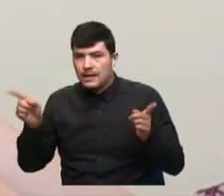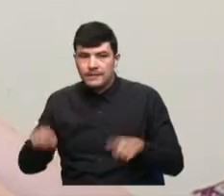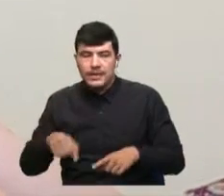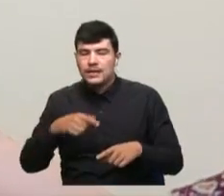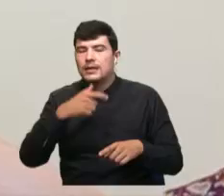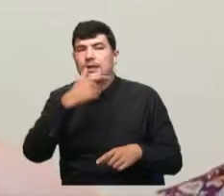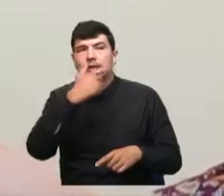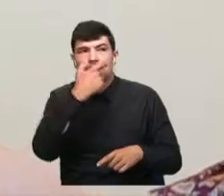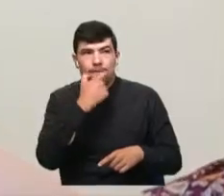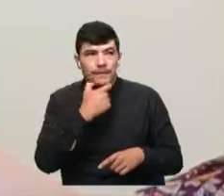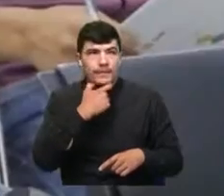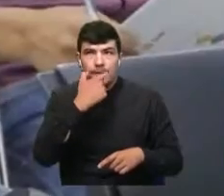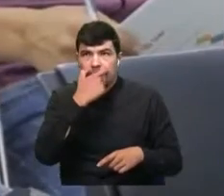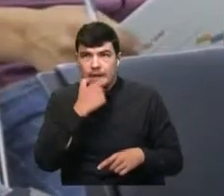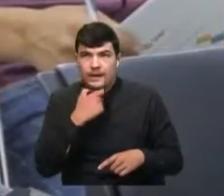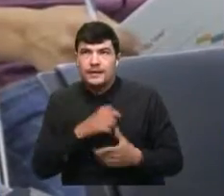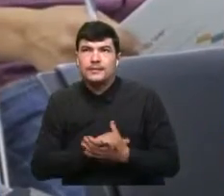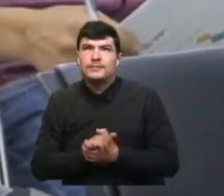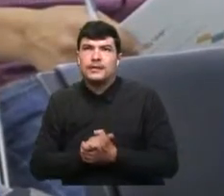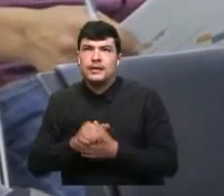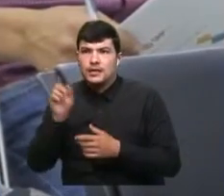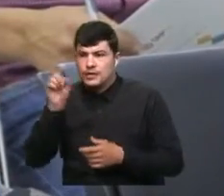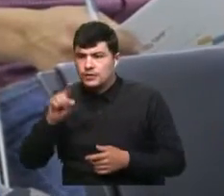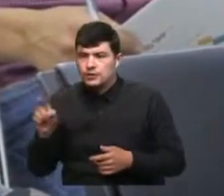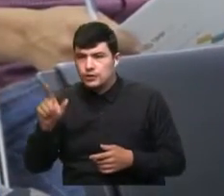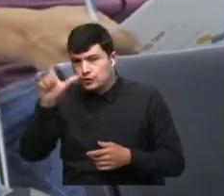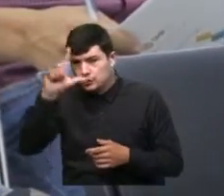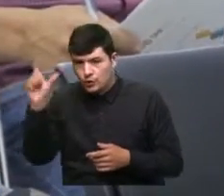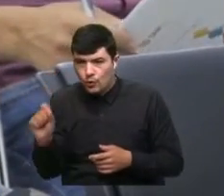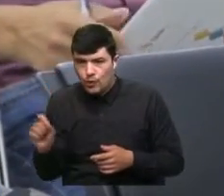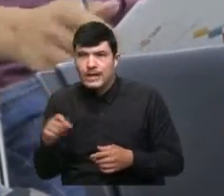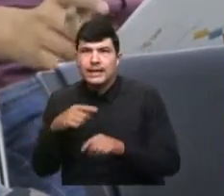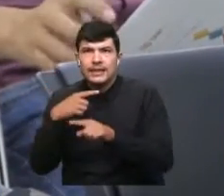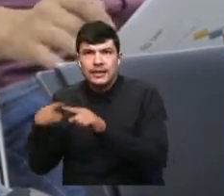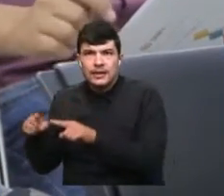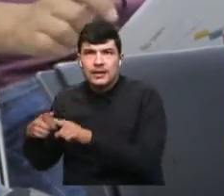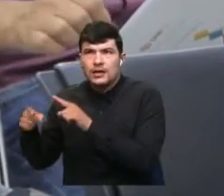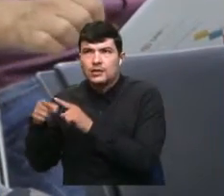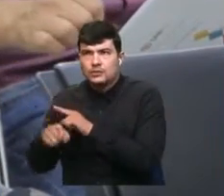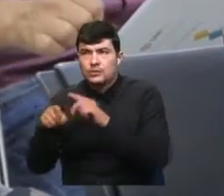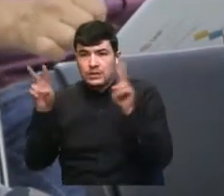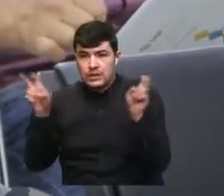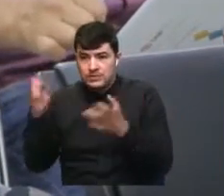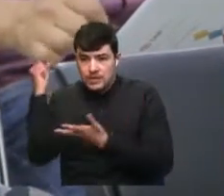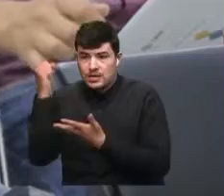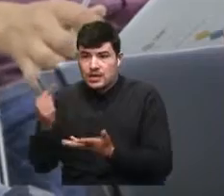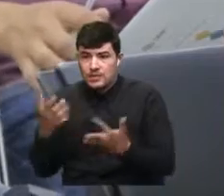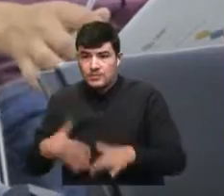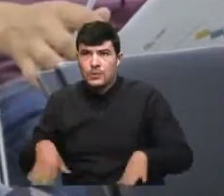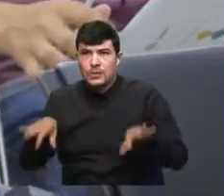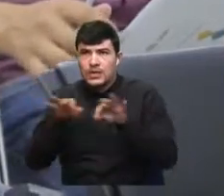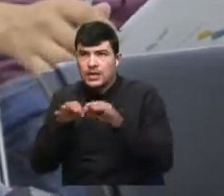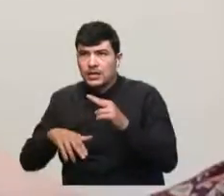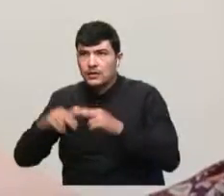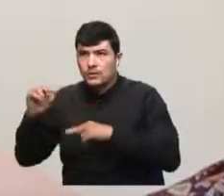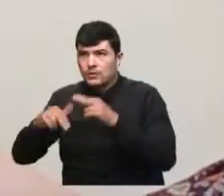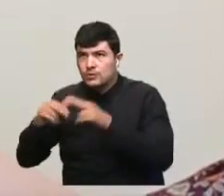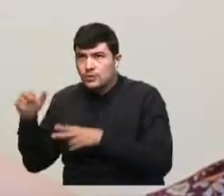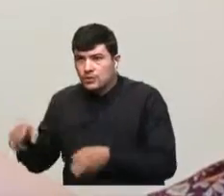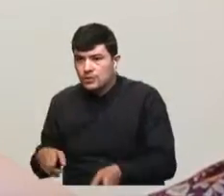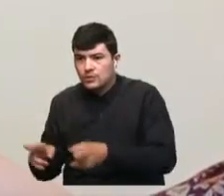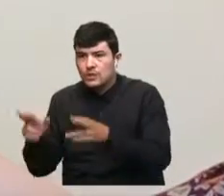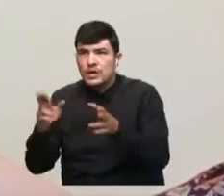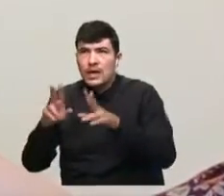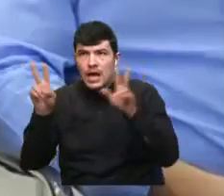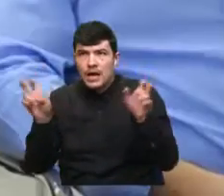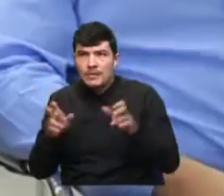Chucurí, de Sucre, entre otros, que van a permitir una inversión importante para placa huellas, también para el sector de